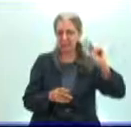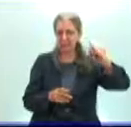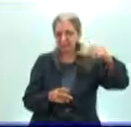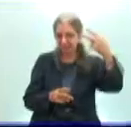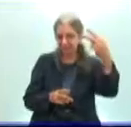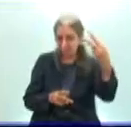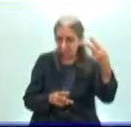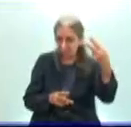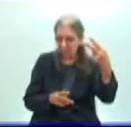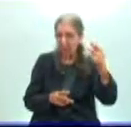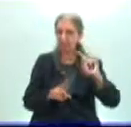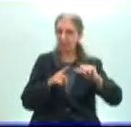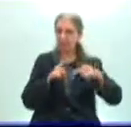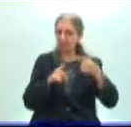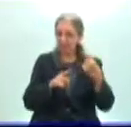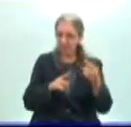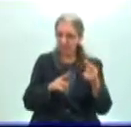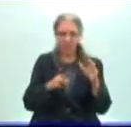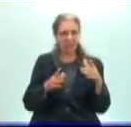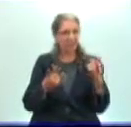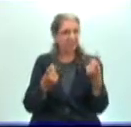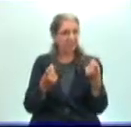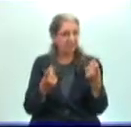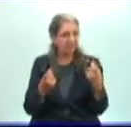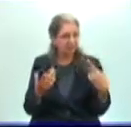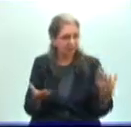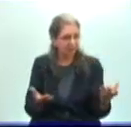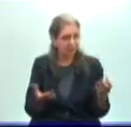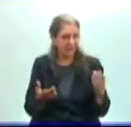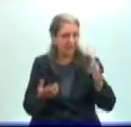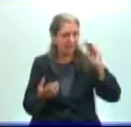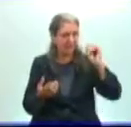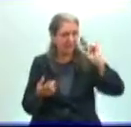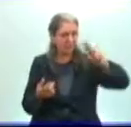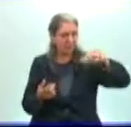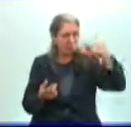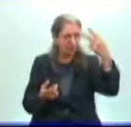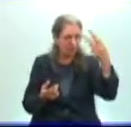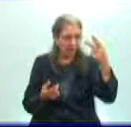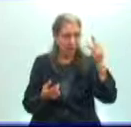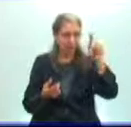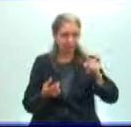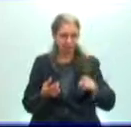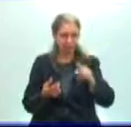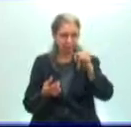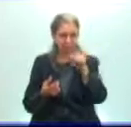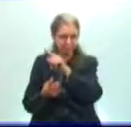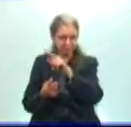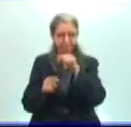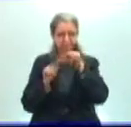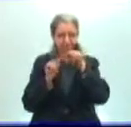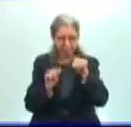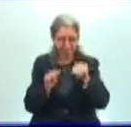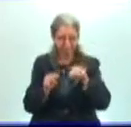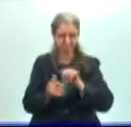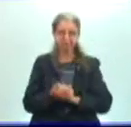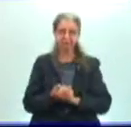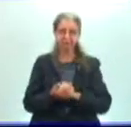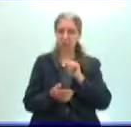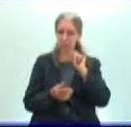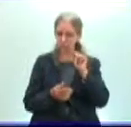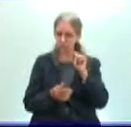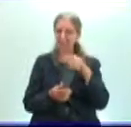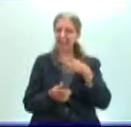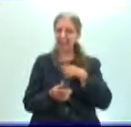144 metros cuadrados. Pero como la altura en su expresión está elevada al cuadrado, para determinar su valor